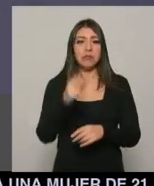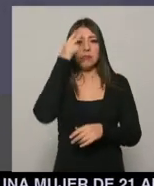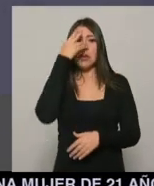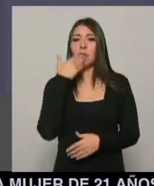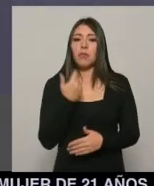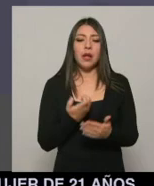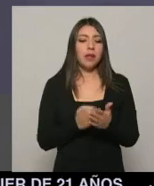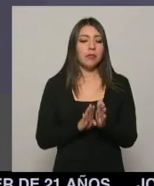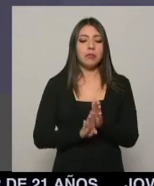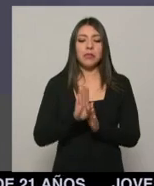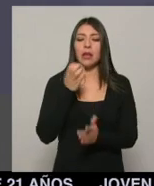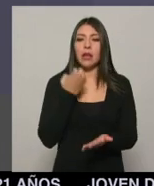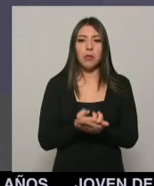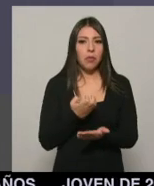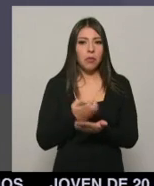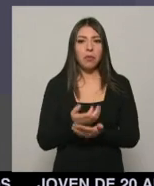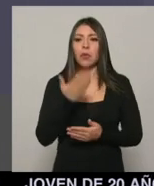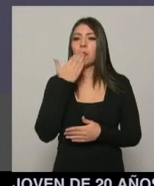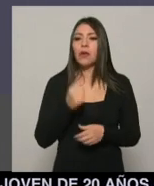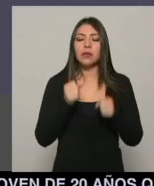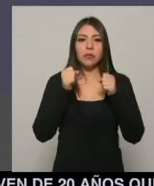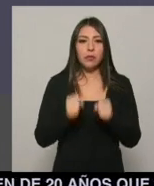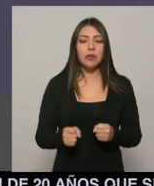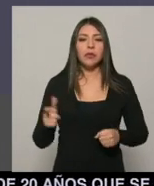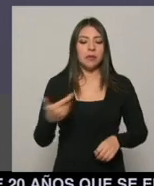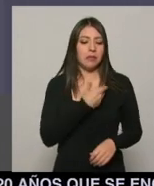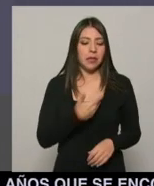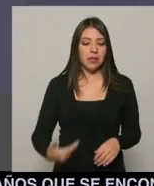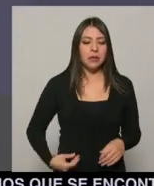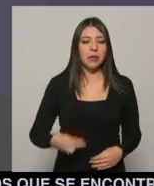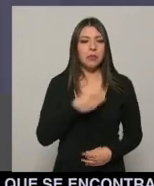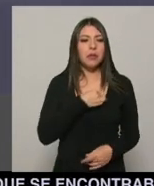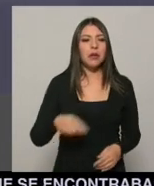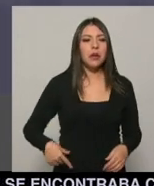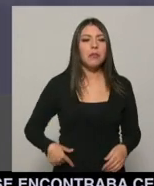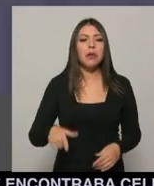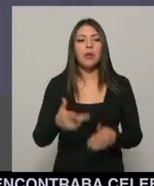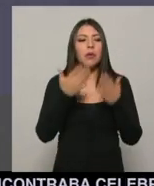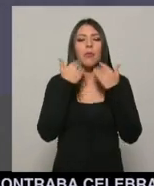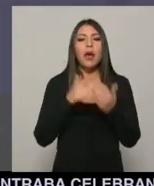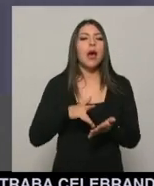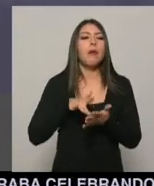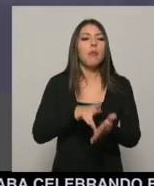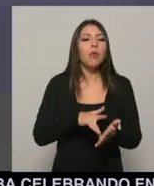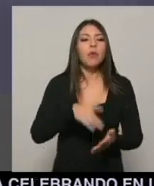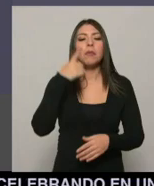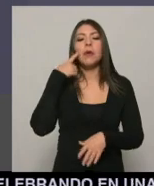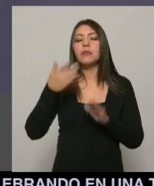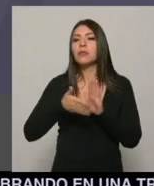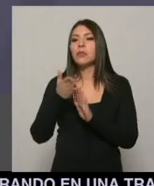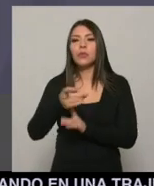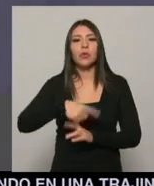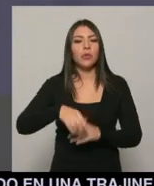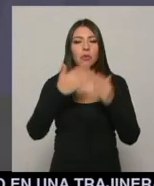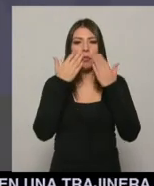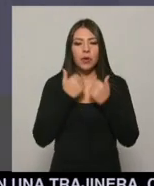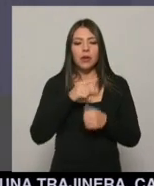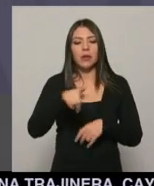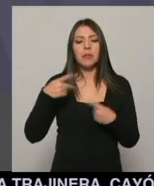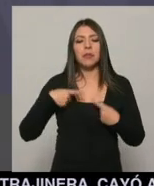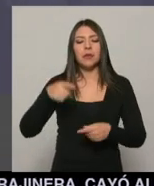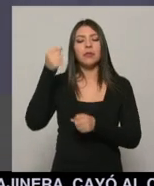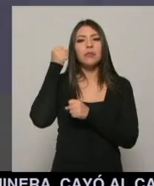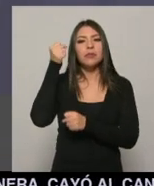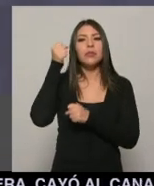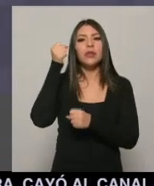hay seguridad. Hoy los presidentes municipales, por ejemplo, no tienen ningún apoyo para desarrollar ninguna infraestructura. Estamos viendo manifestaciones